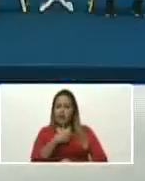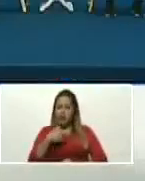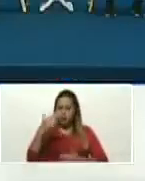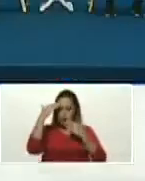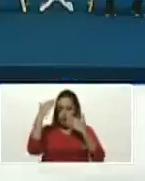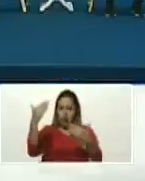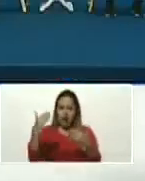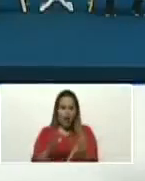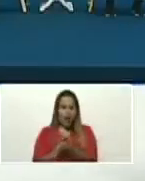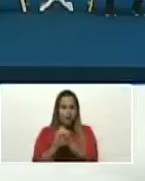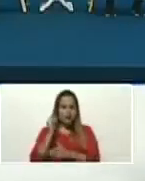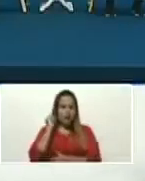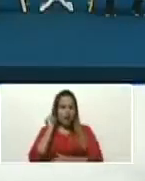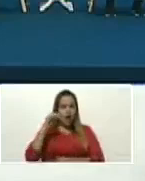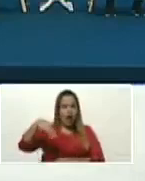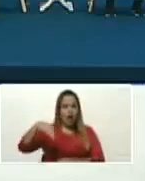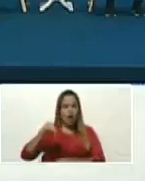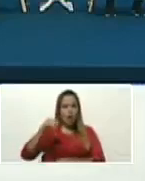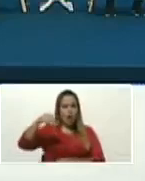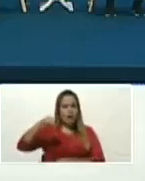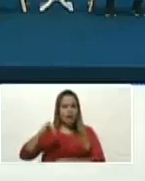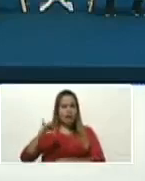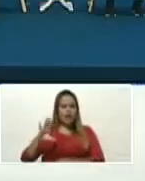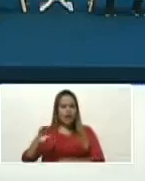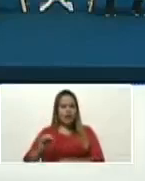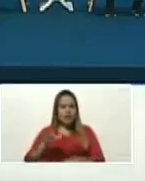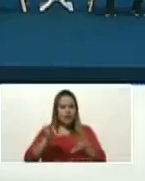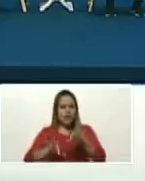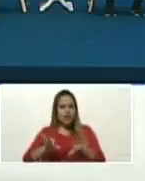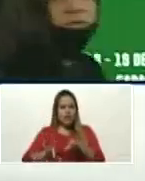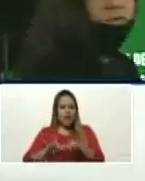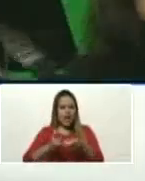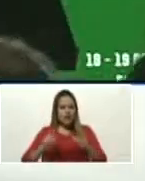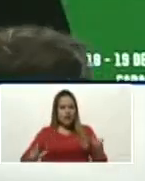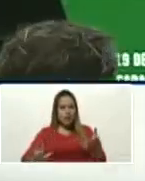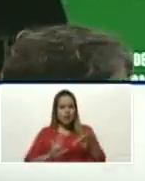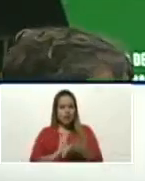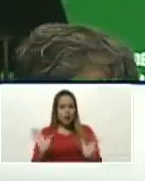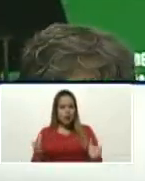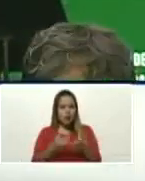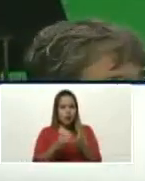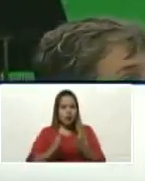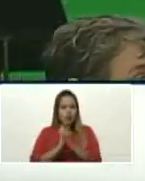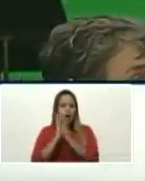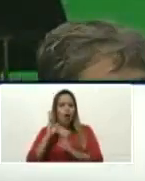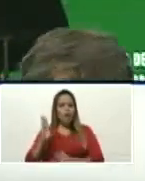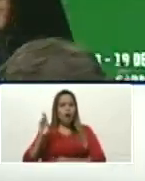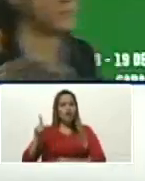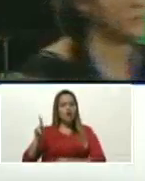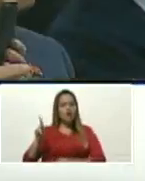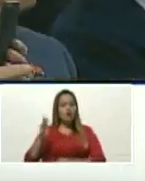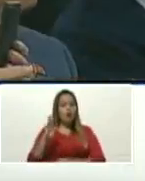compañera Mónica Valente, secretaria ejecutiva del Foro de Sao Paulo,